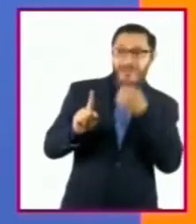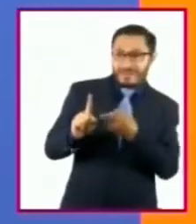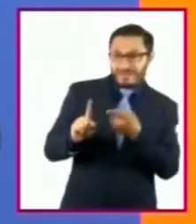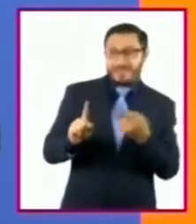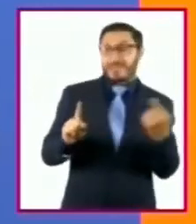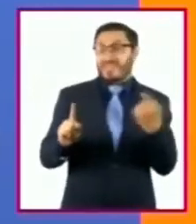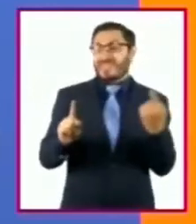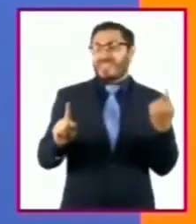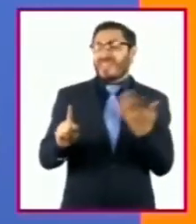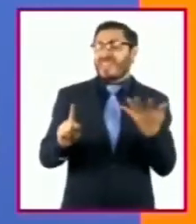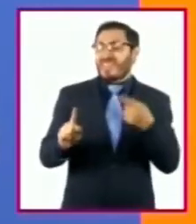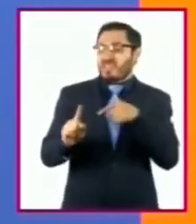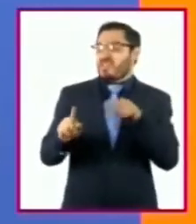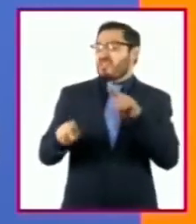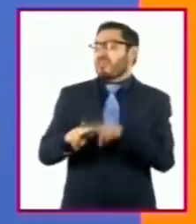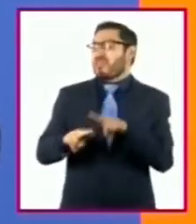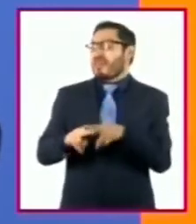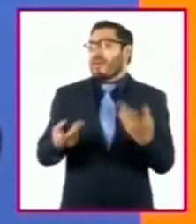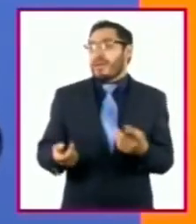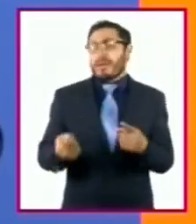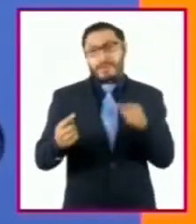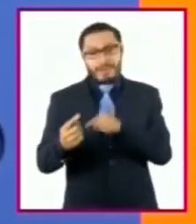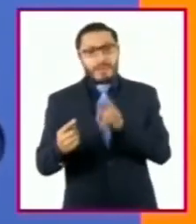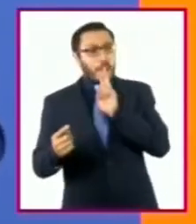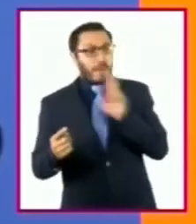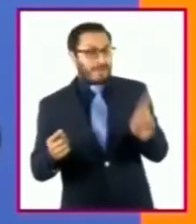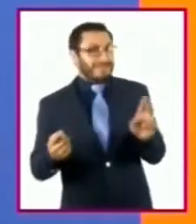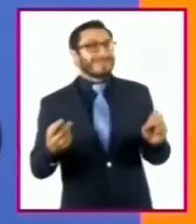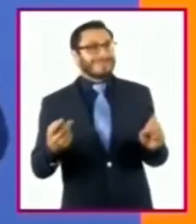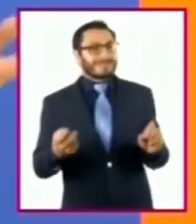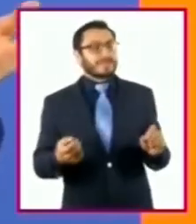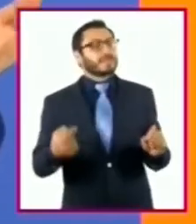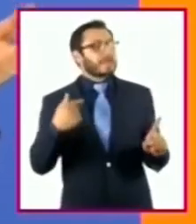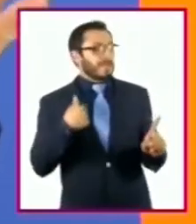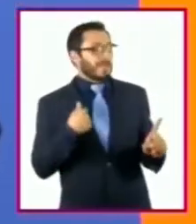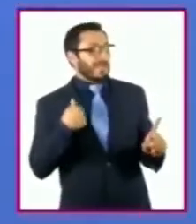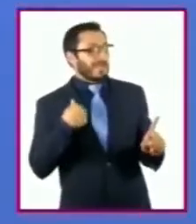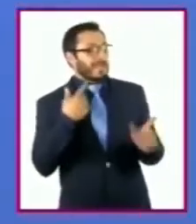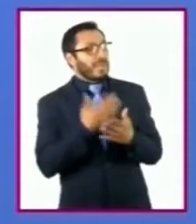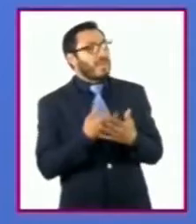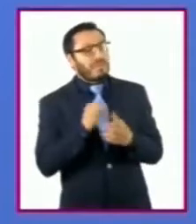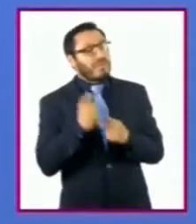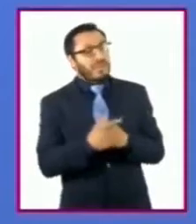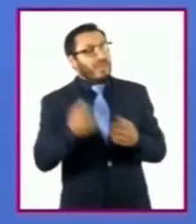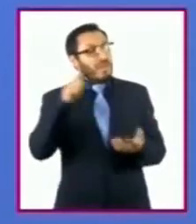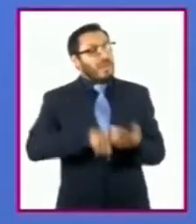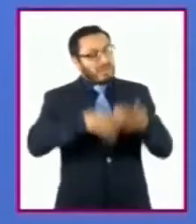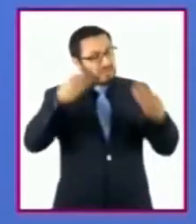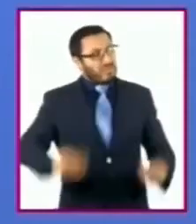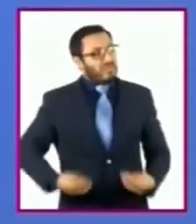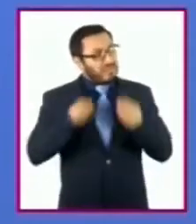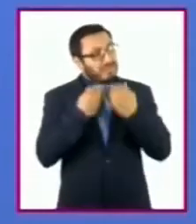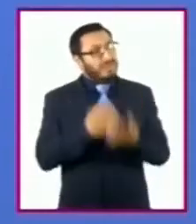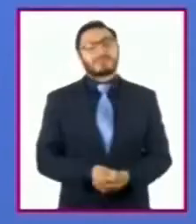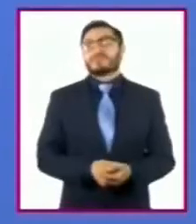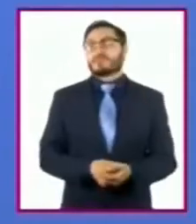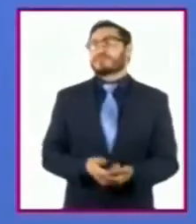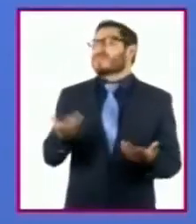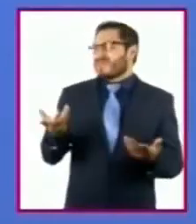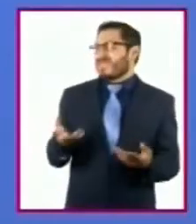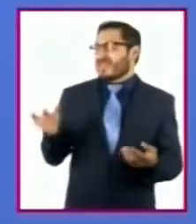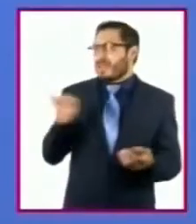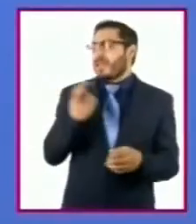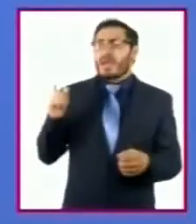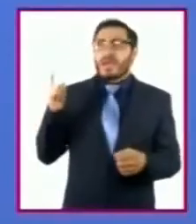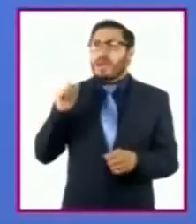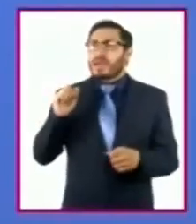haces ahí sentado? Y este le contesta, esperando algo de la vida. Doctora, ¿será que en el mundo hay muchas personas